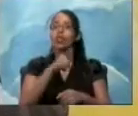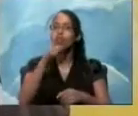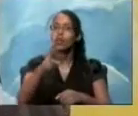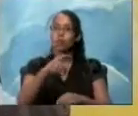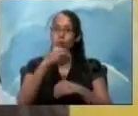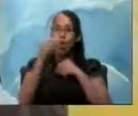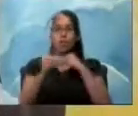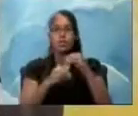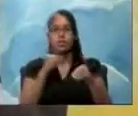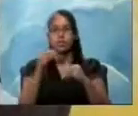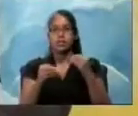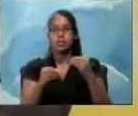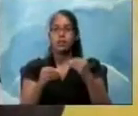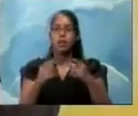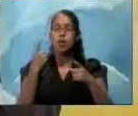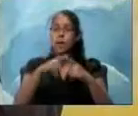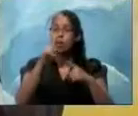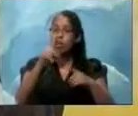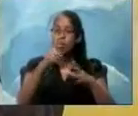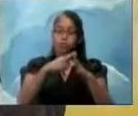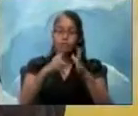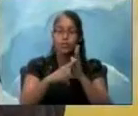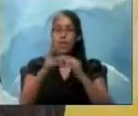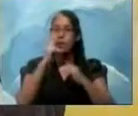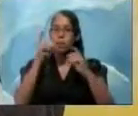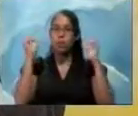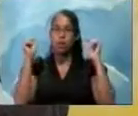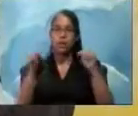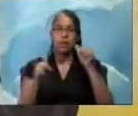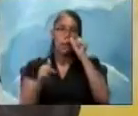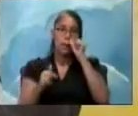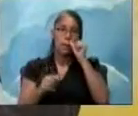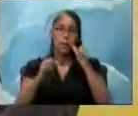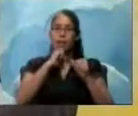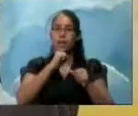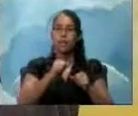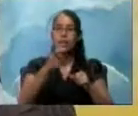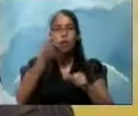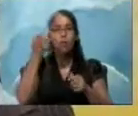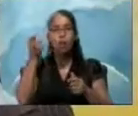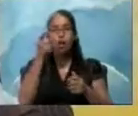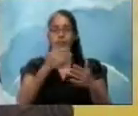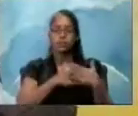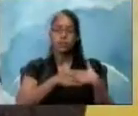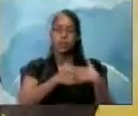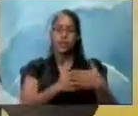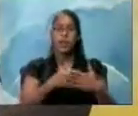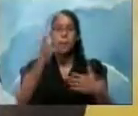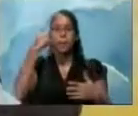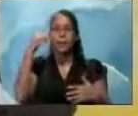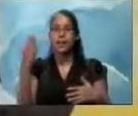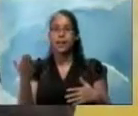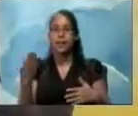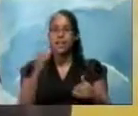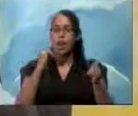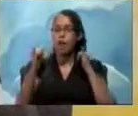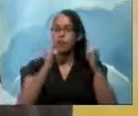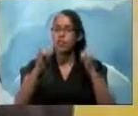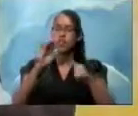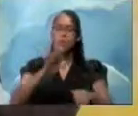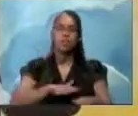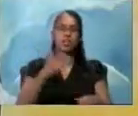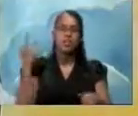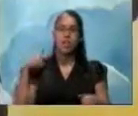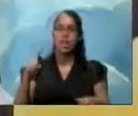ha cometido. Pero una de las cosas que vemos acá es que buscaban el beneficio para que las fiesta pudiesen tener,